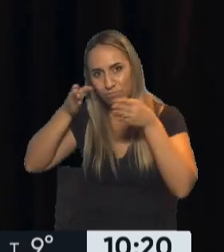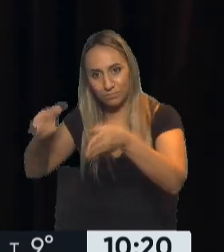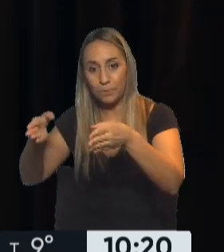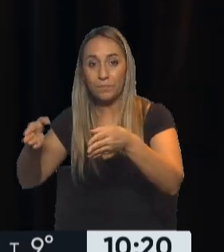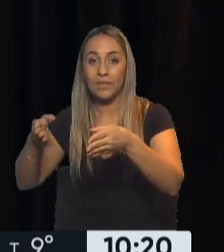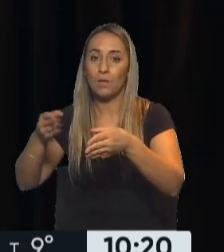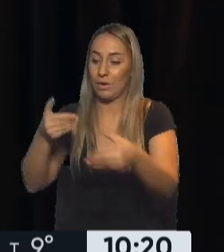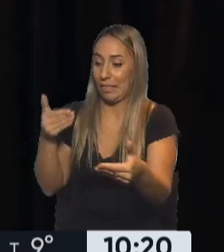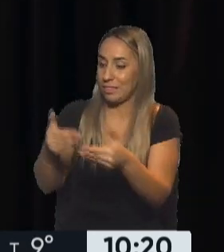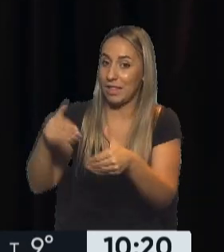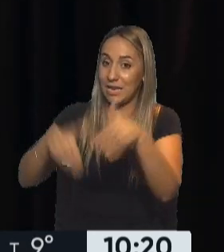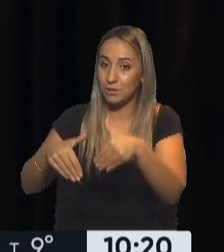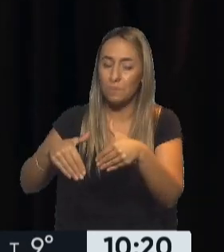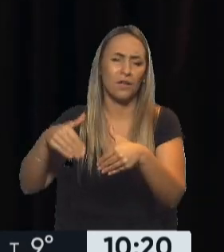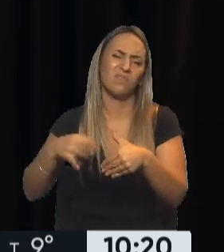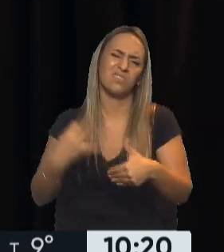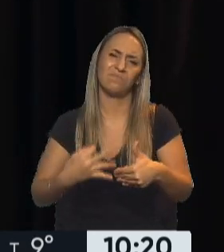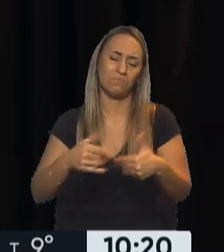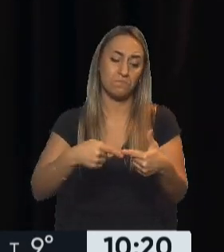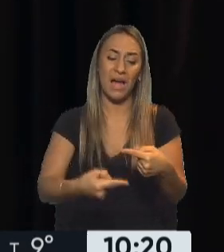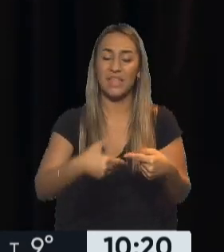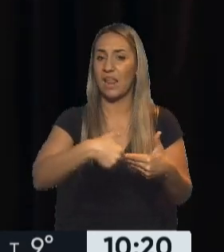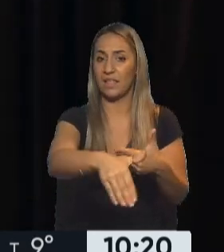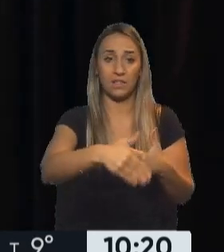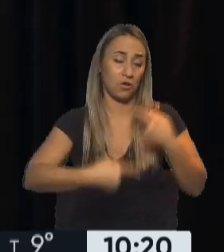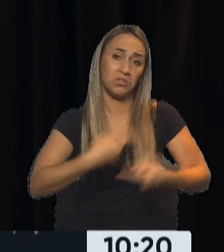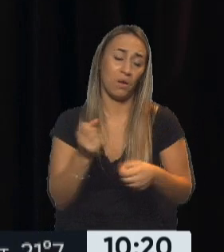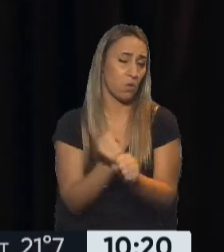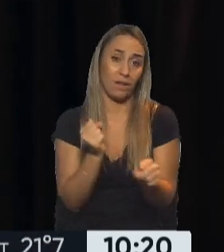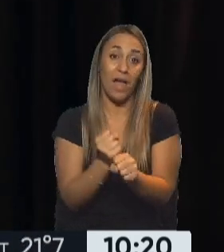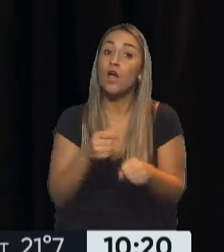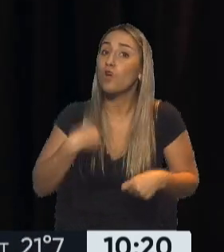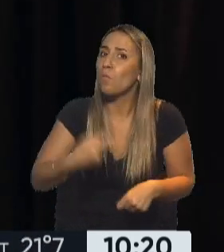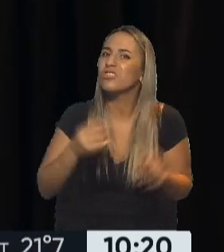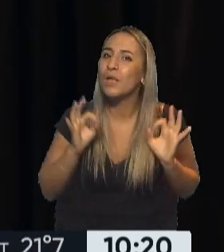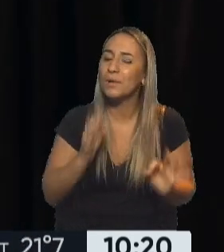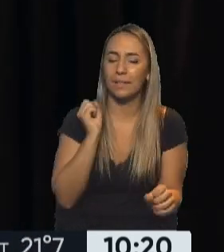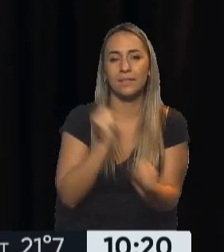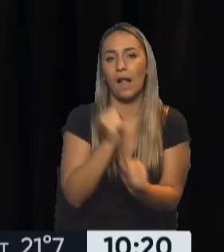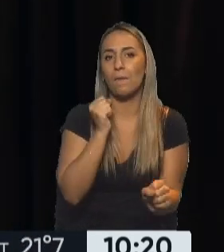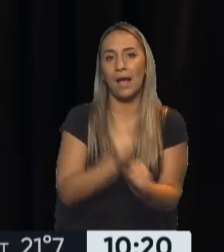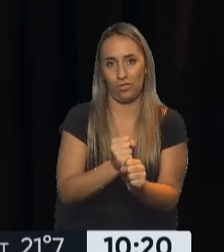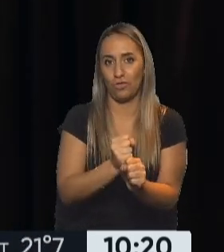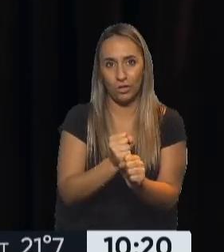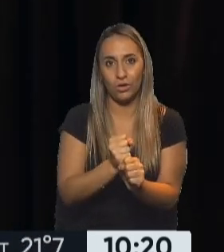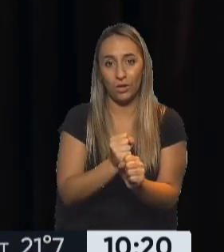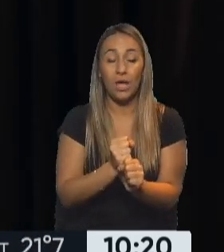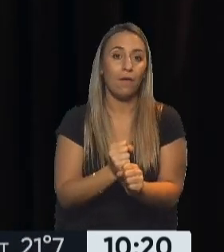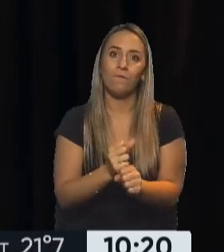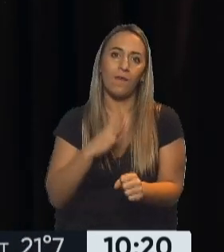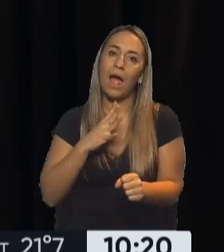la cercanía de las elecciones, pero ya a partir del día de mañana, como siempre, trabajando. Como siempre, trabajando. Así que hay mucho por